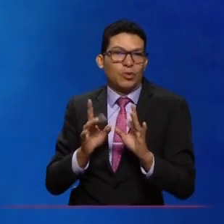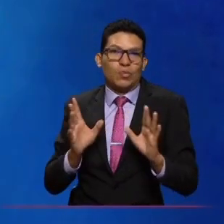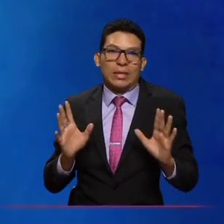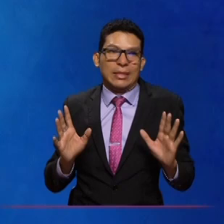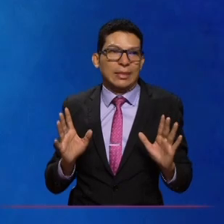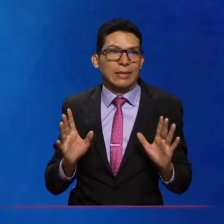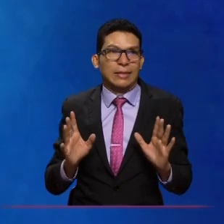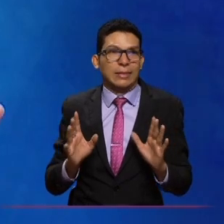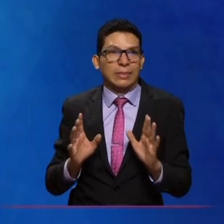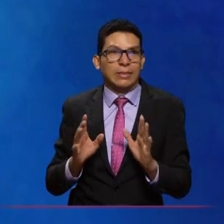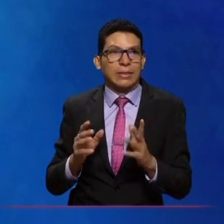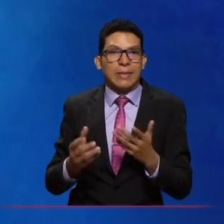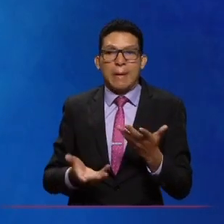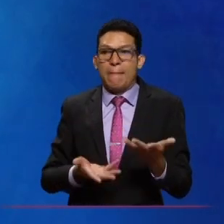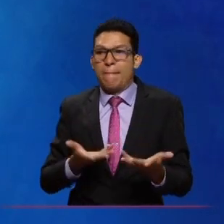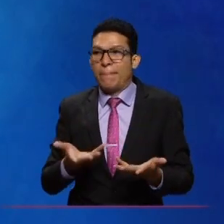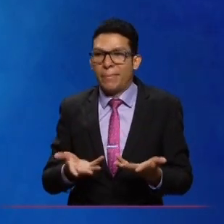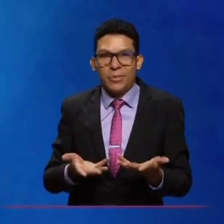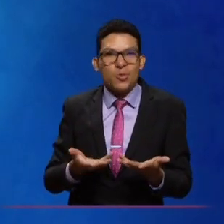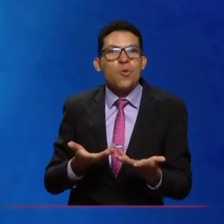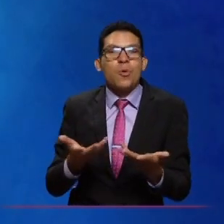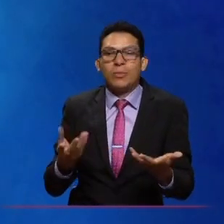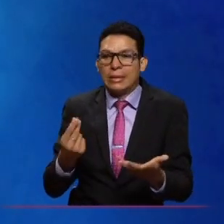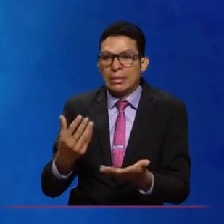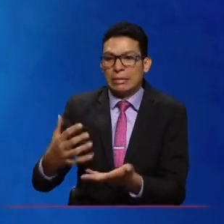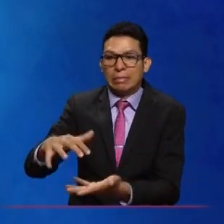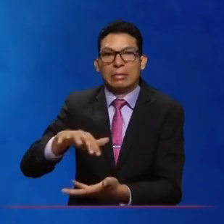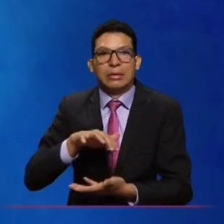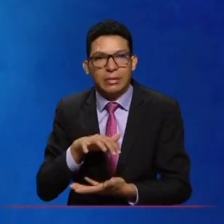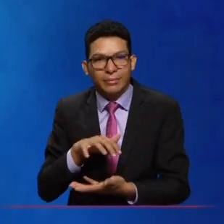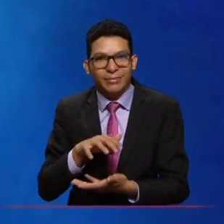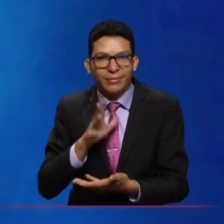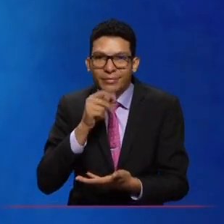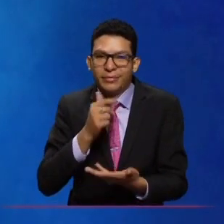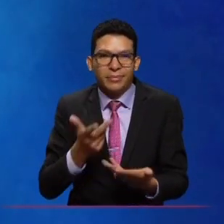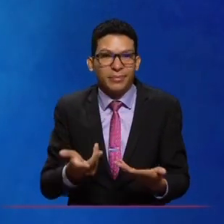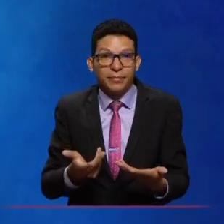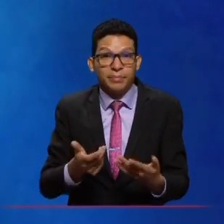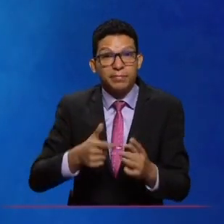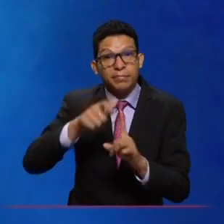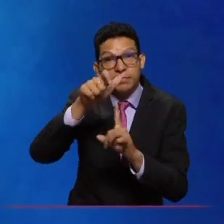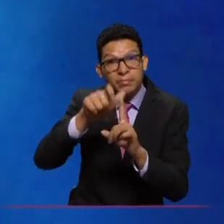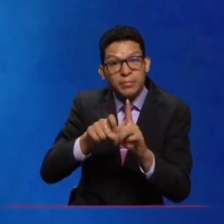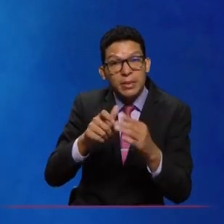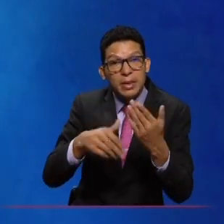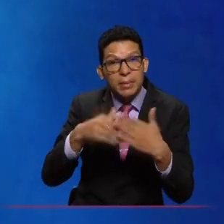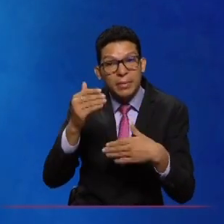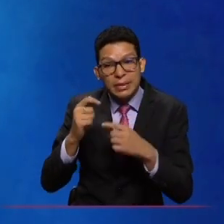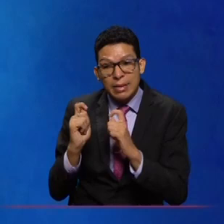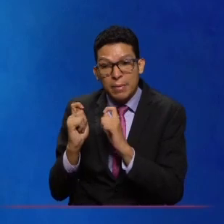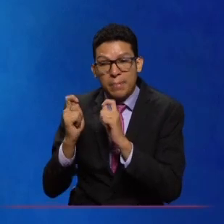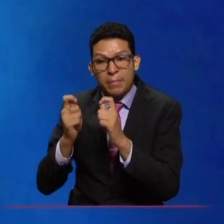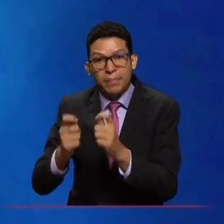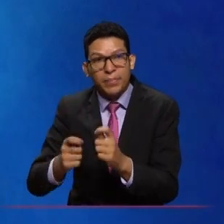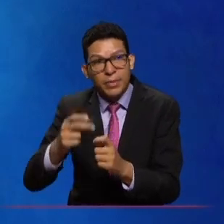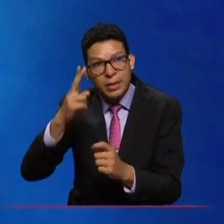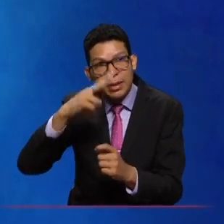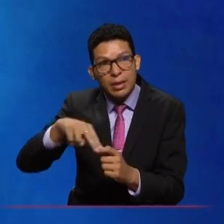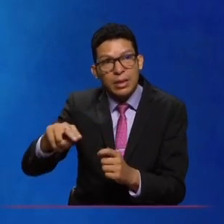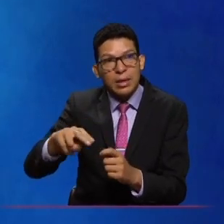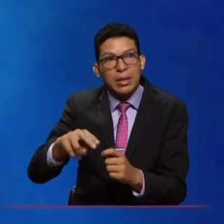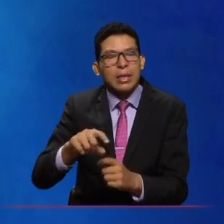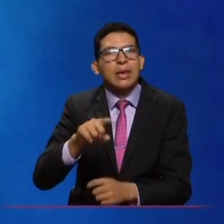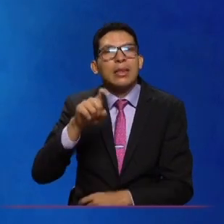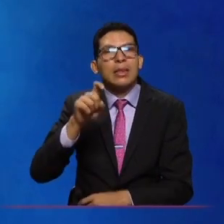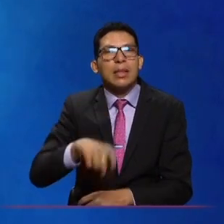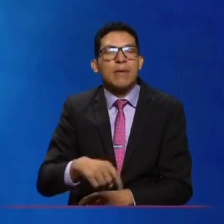infortunadamente el acreedor no tiene nada que cobrar. Acuérdese que cuando una persona va a iniciar la sucesión, recibe la herencia con